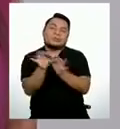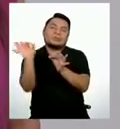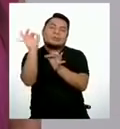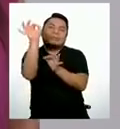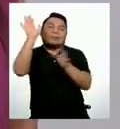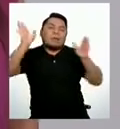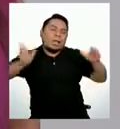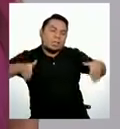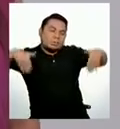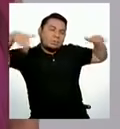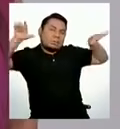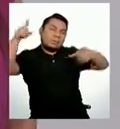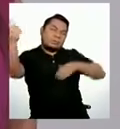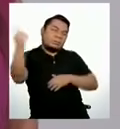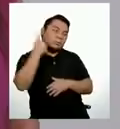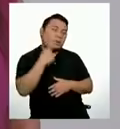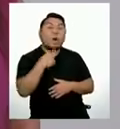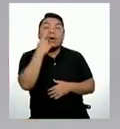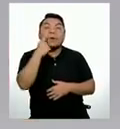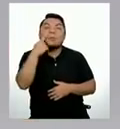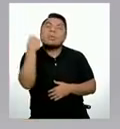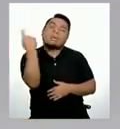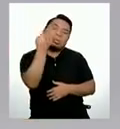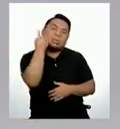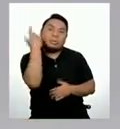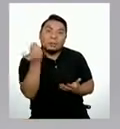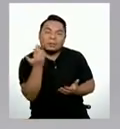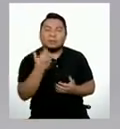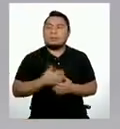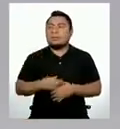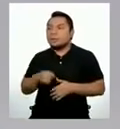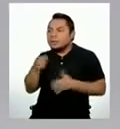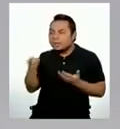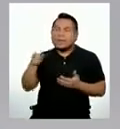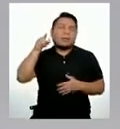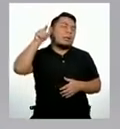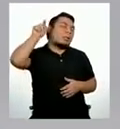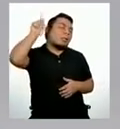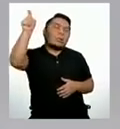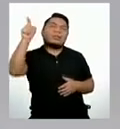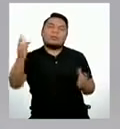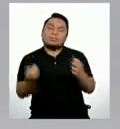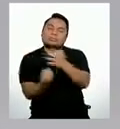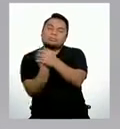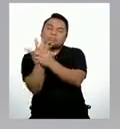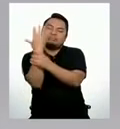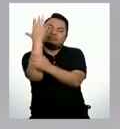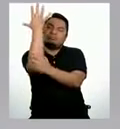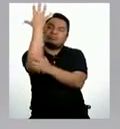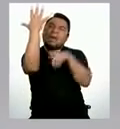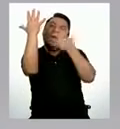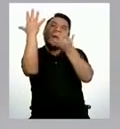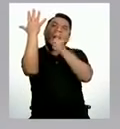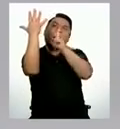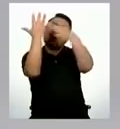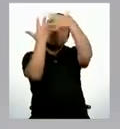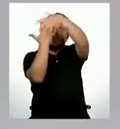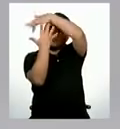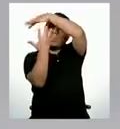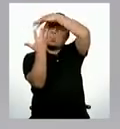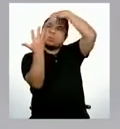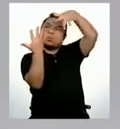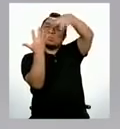Balbuceó. Casi dormido el hombre. Nos ha hecho un acuario en la copa del árbol grande, al